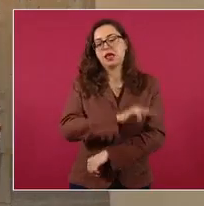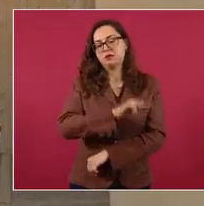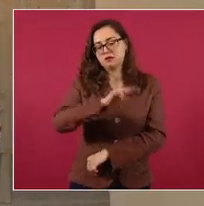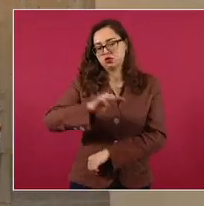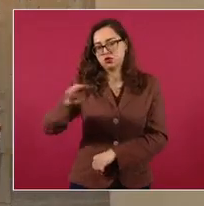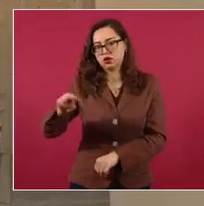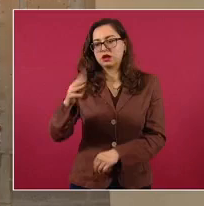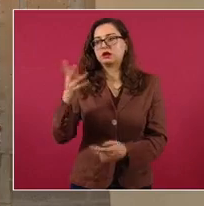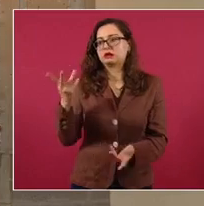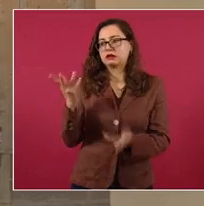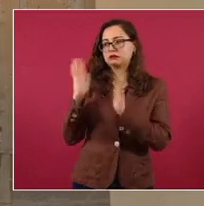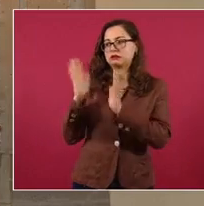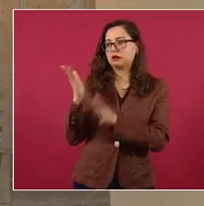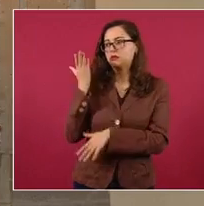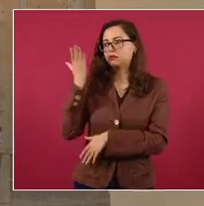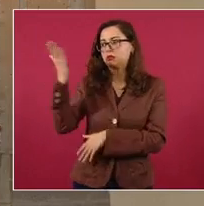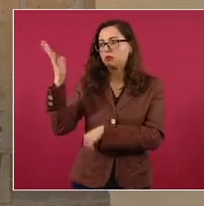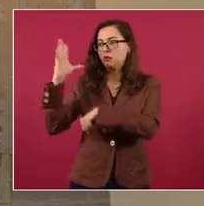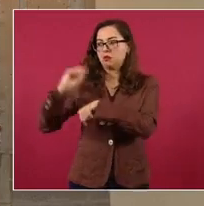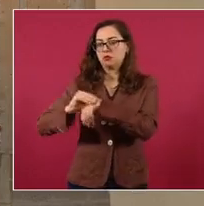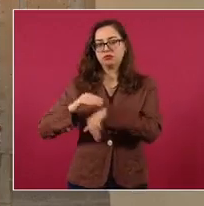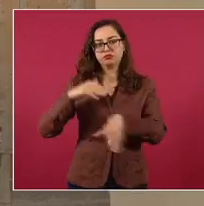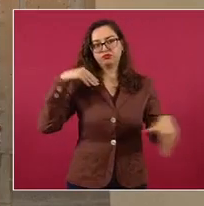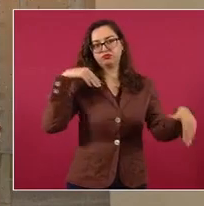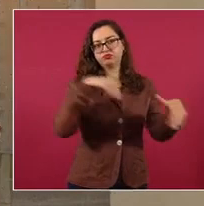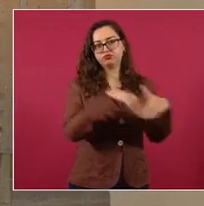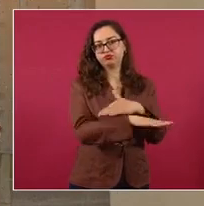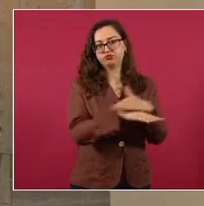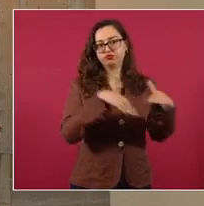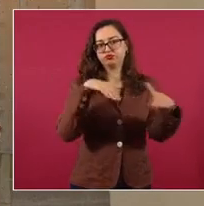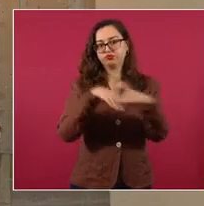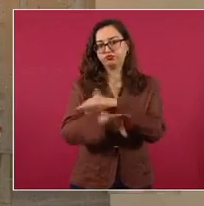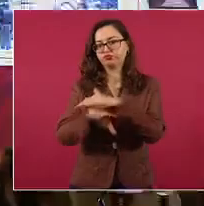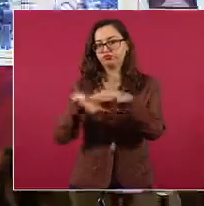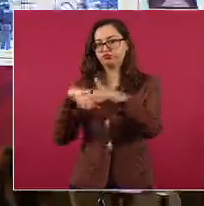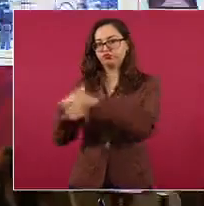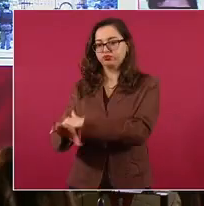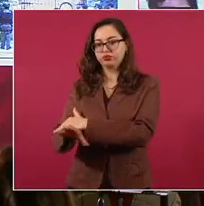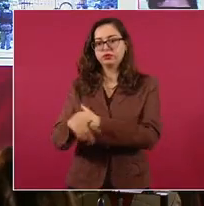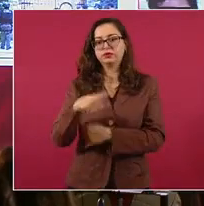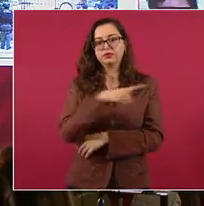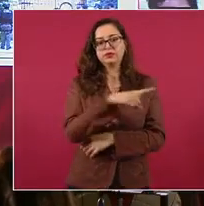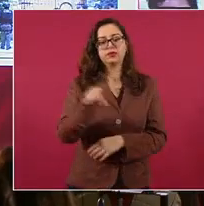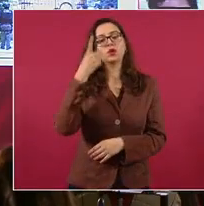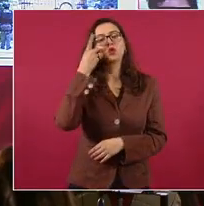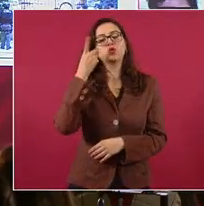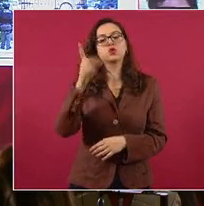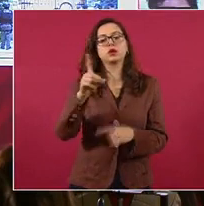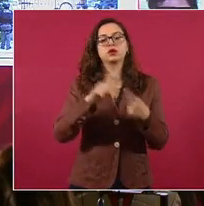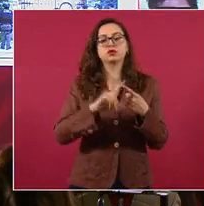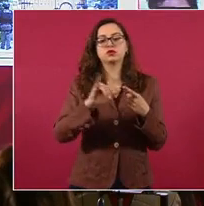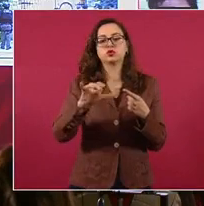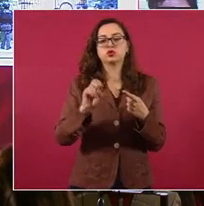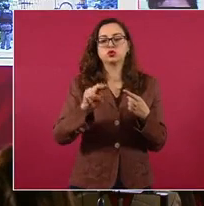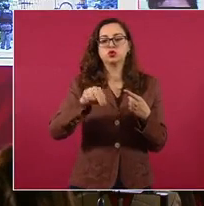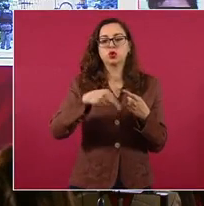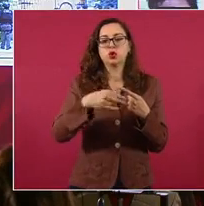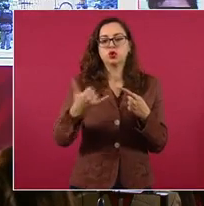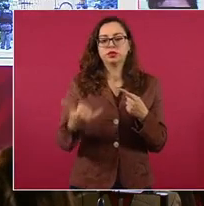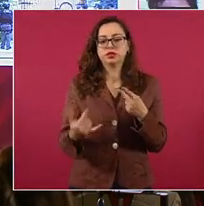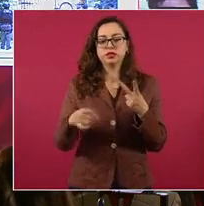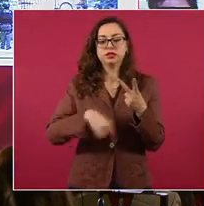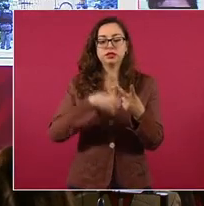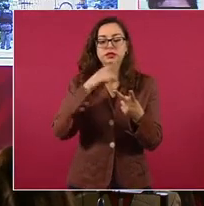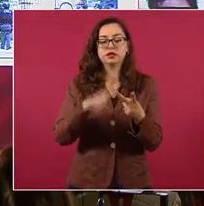es decir, inmuebles donde presumiblemente son propietarios Johnny N. alias El Pez y José Alfredo